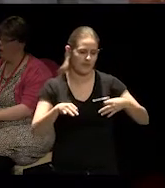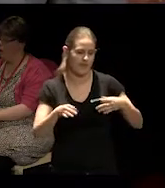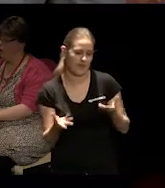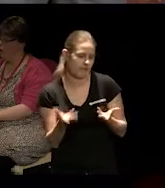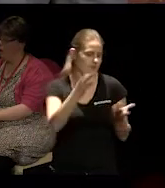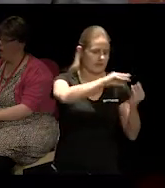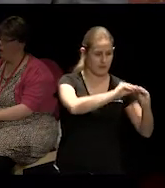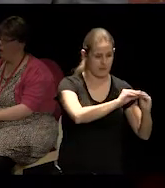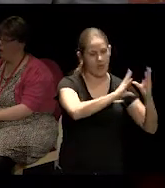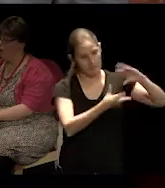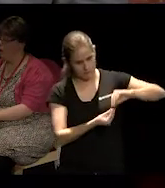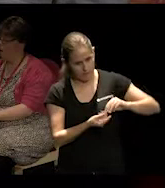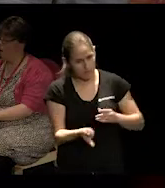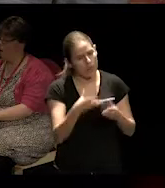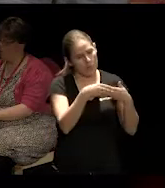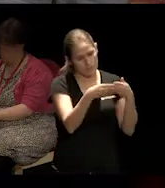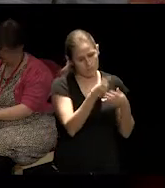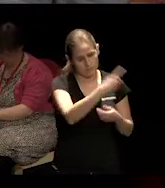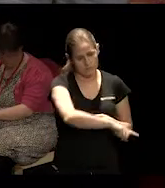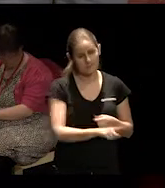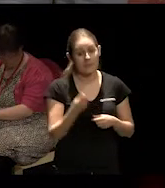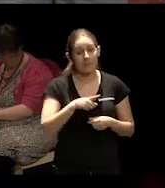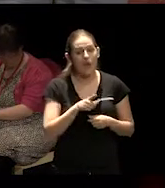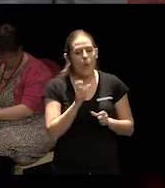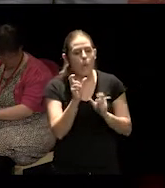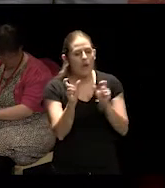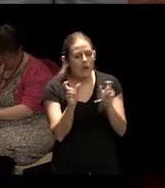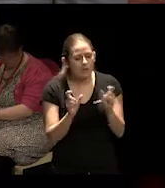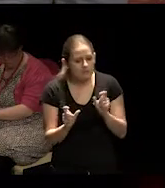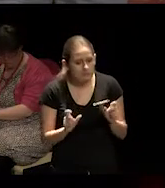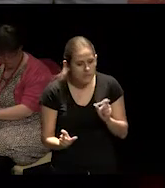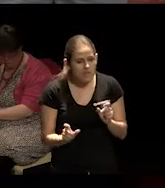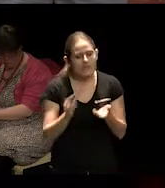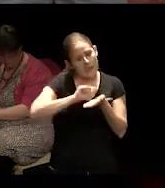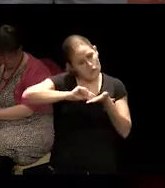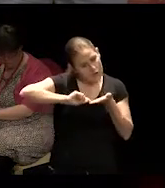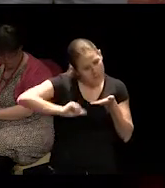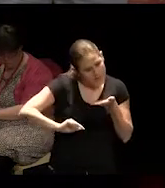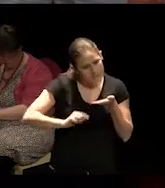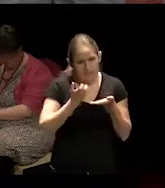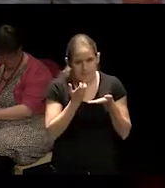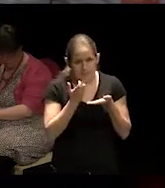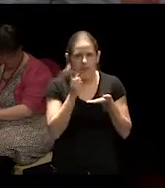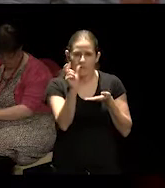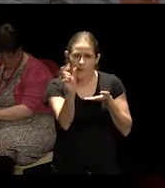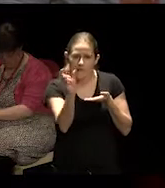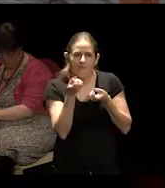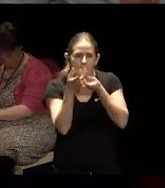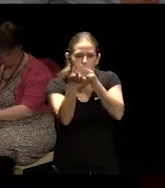También hay que localizar esas audiodescripciones en los huecos, hay que seleccionar qué información hay que emitir y cómo hay que